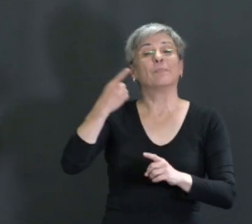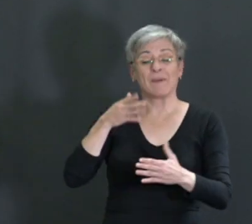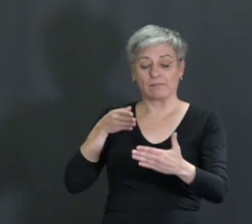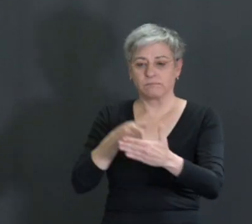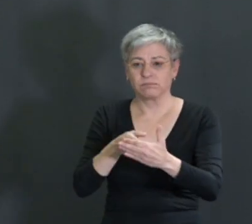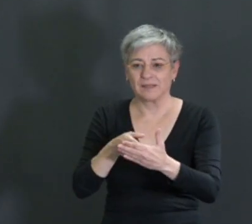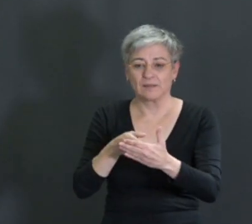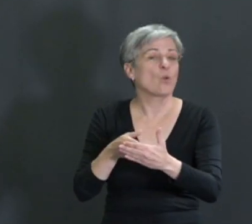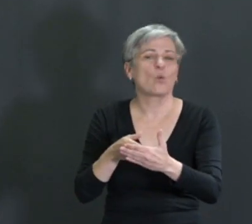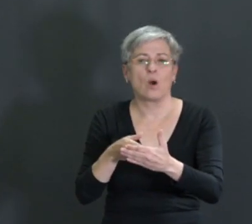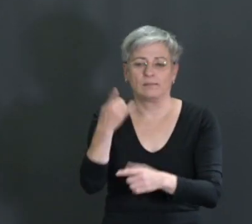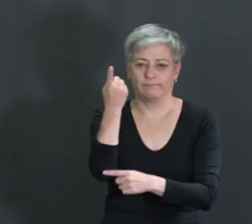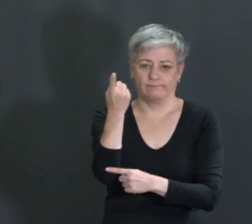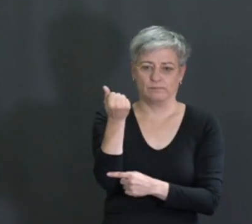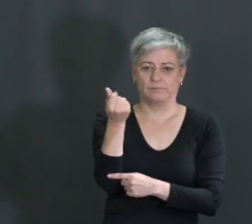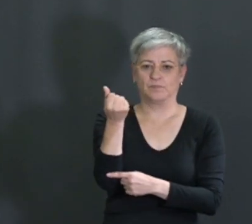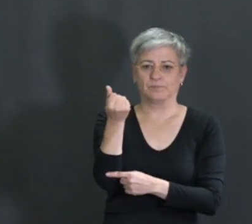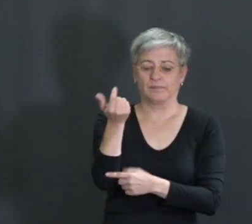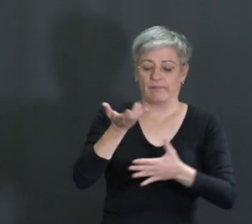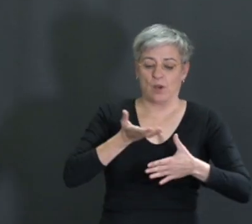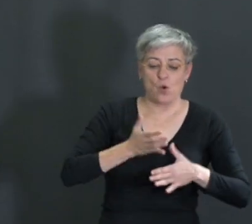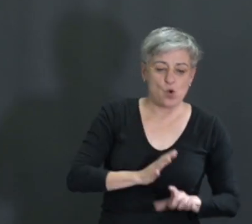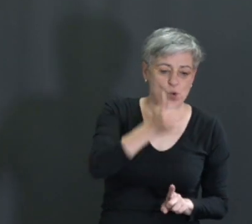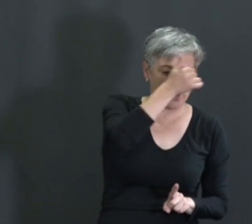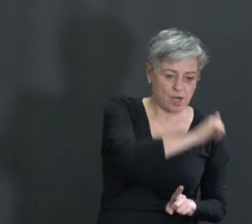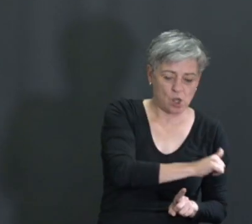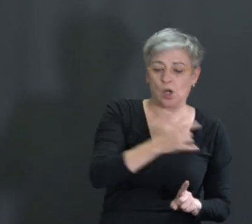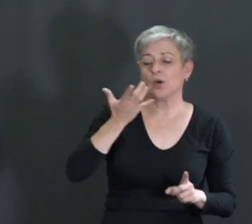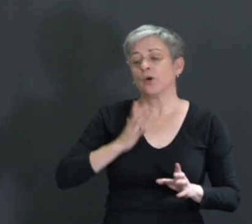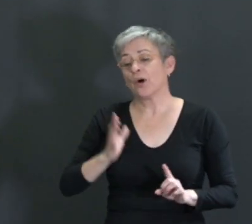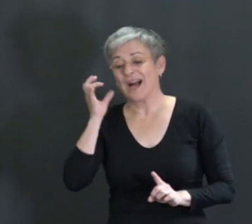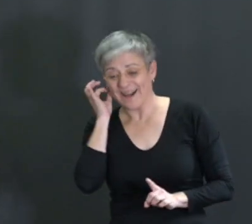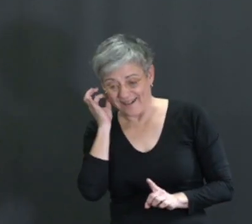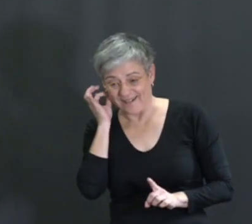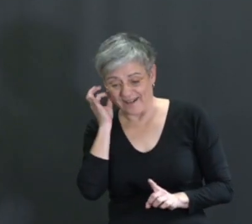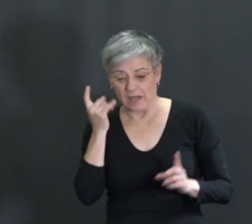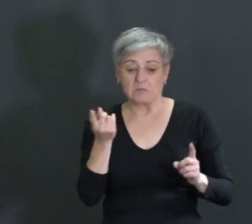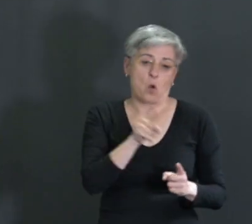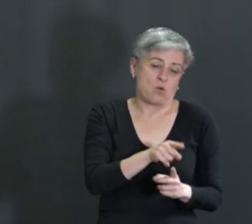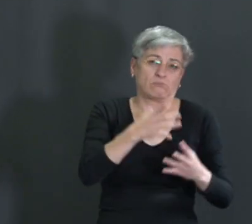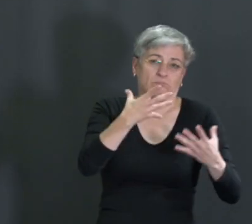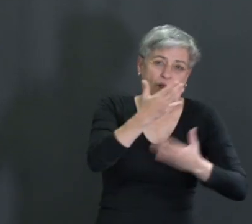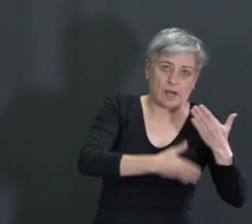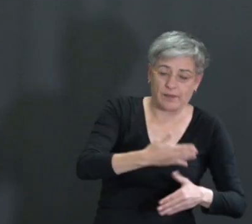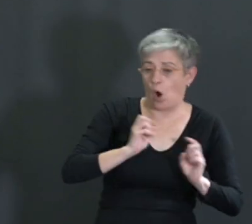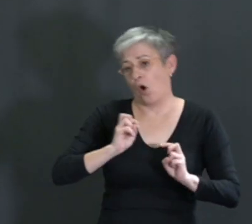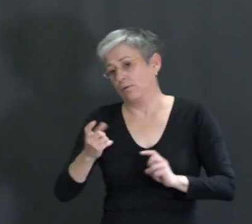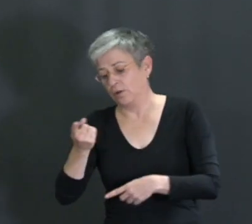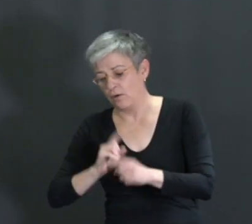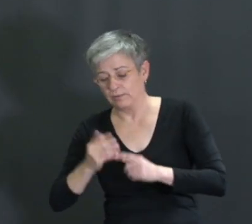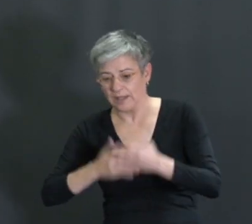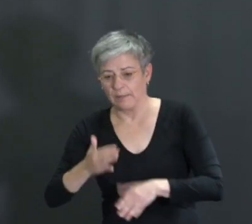el coste. Tú tienes un hijo y una hija, uno con discapacidad y otra sin discapacidad, te vas